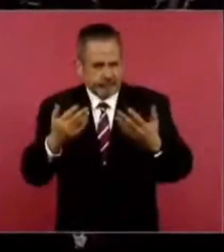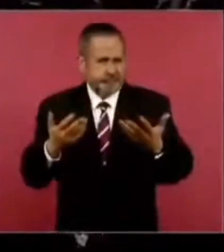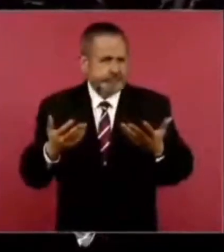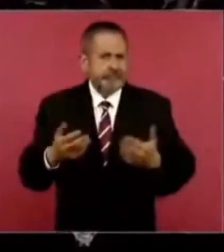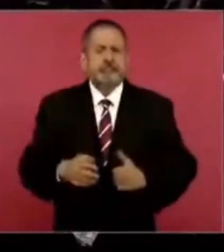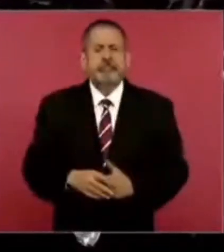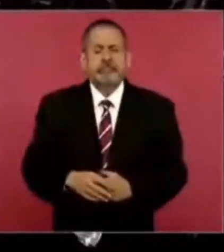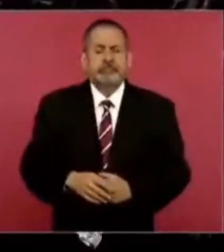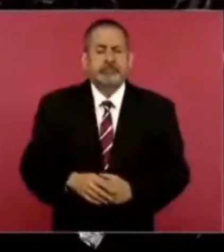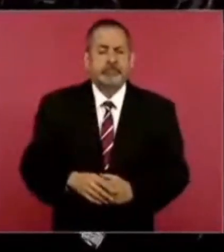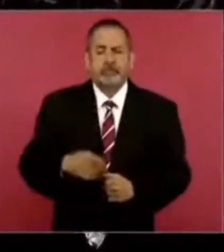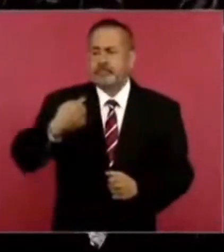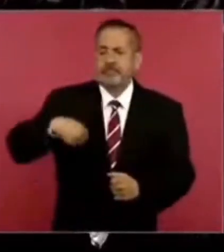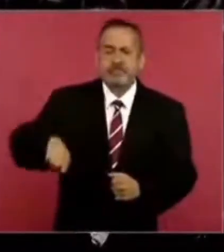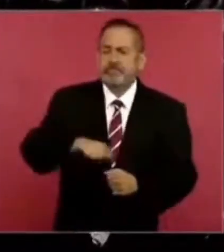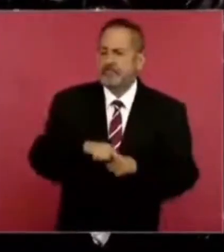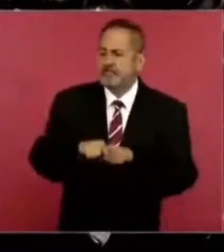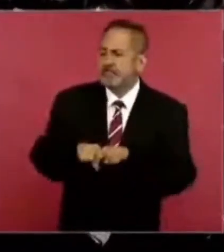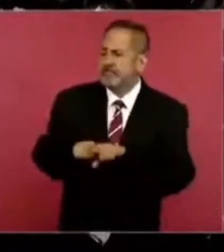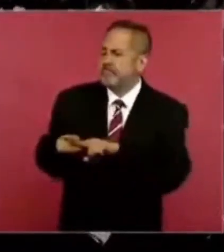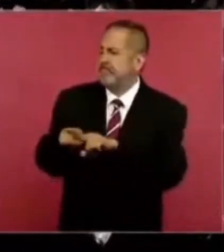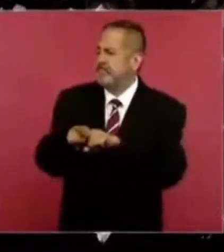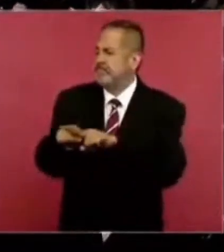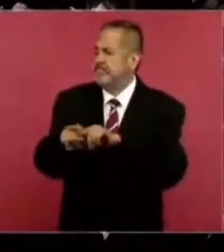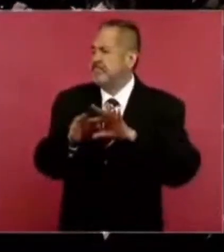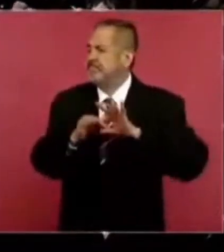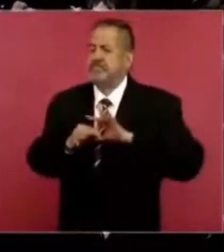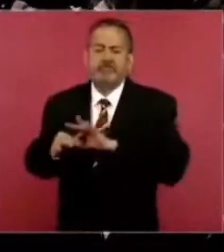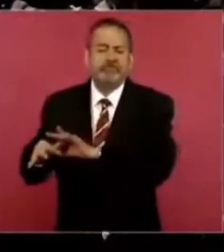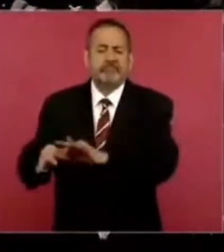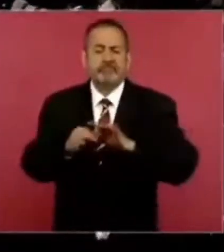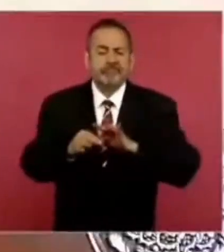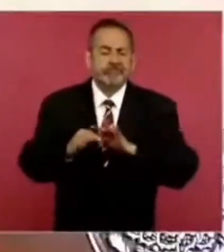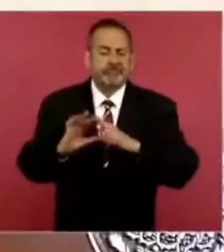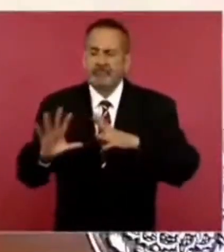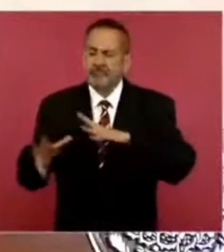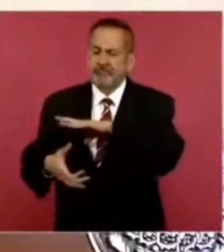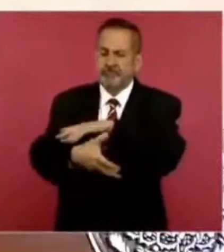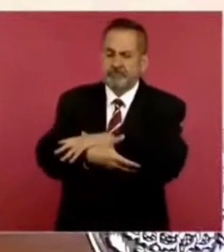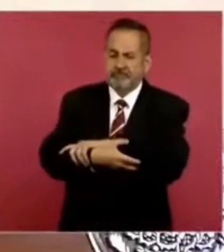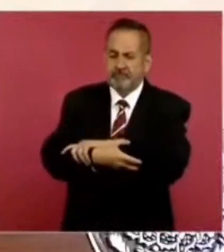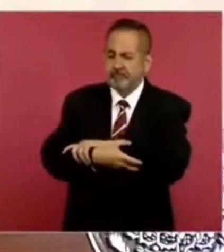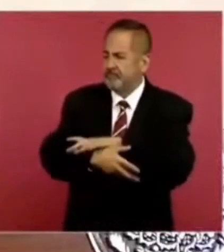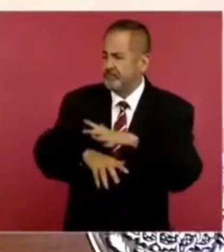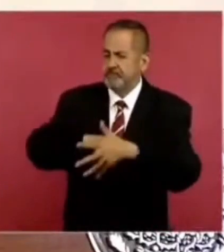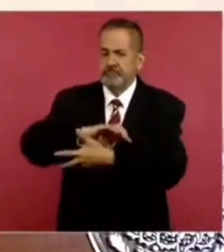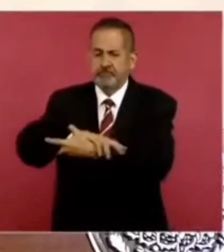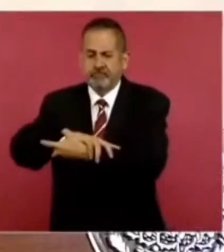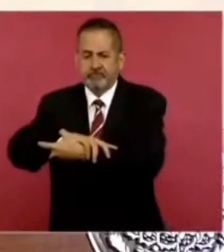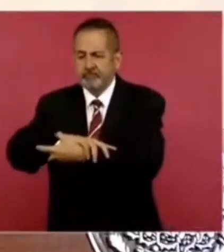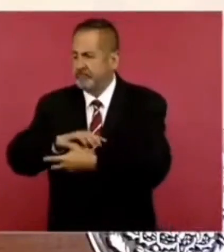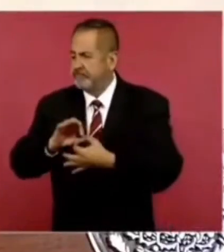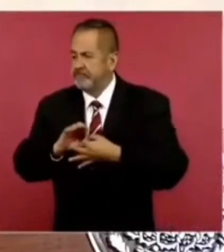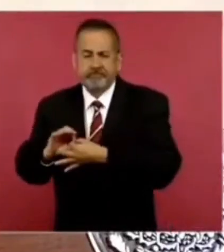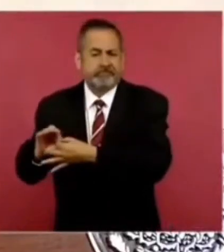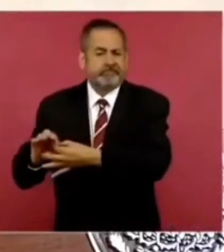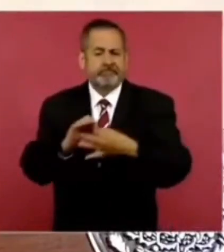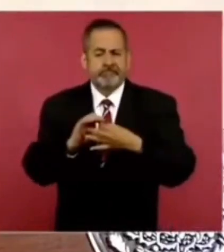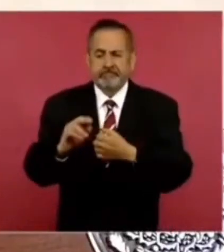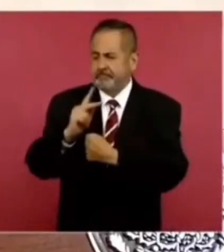y que nos hermanemos todos y que haya fraternidad entre los pueblos.